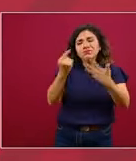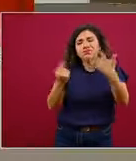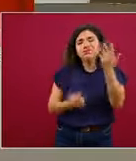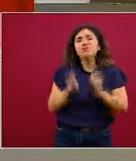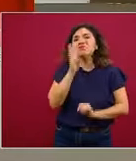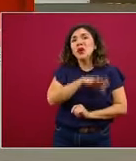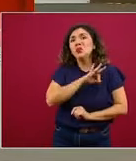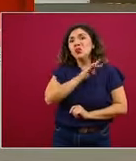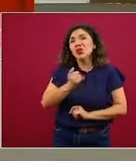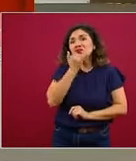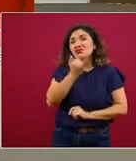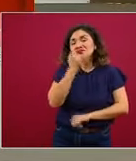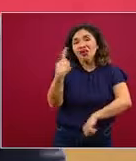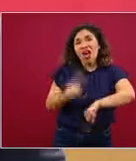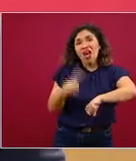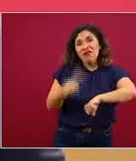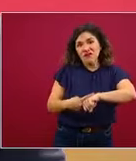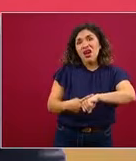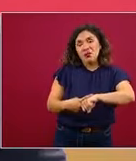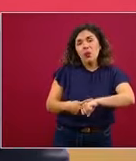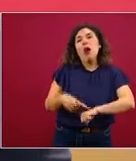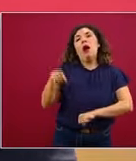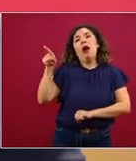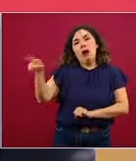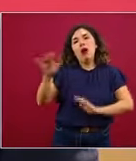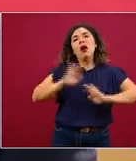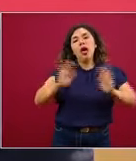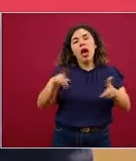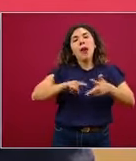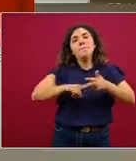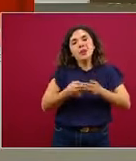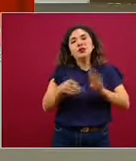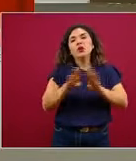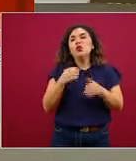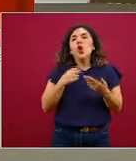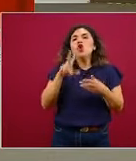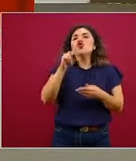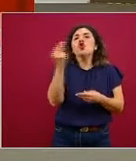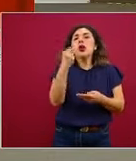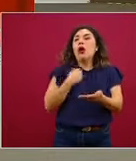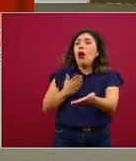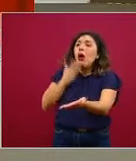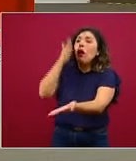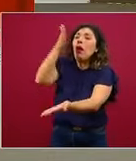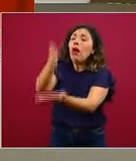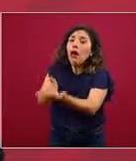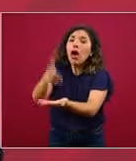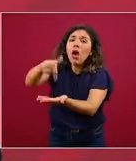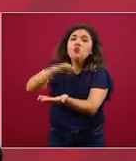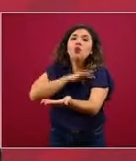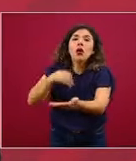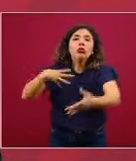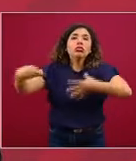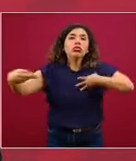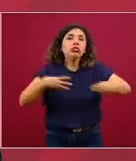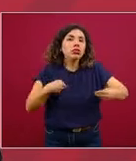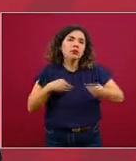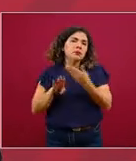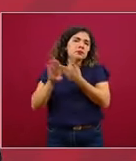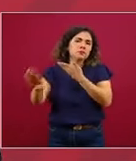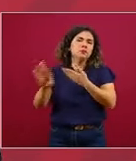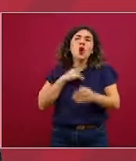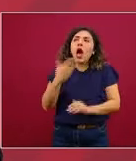notificación de que lógicamente tengo esta situación y entonces así más bien evito en un momento determinado ser un transmisor como tal